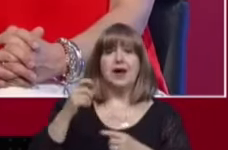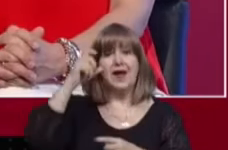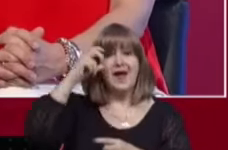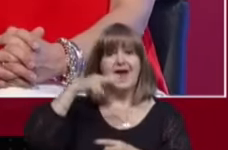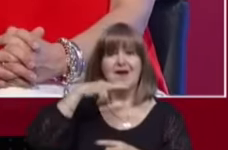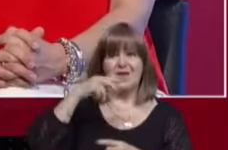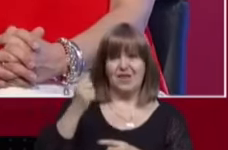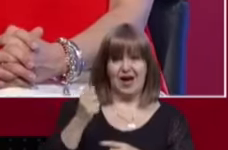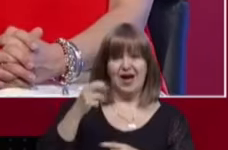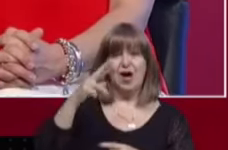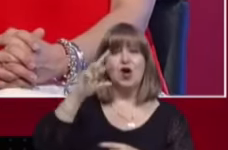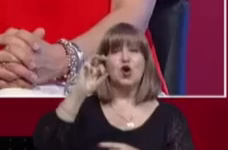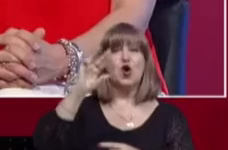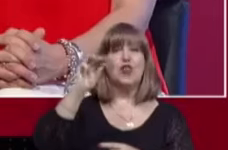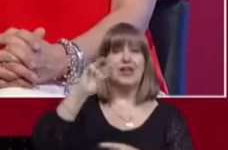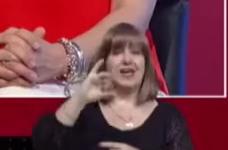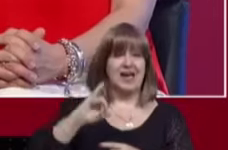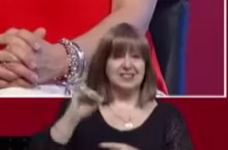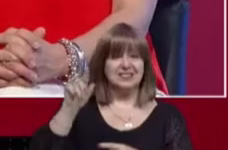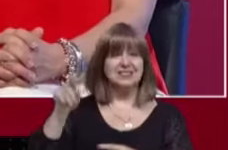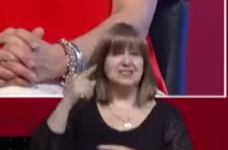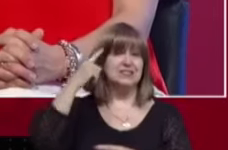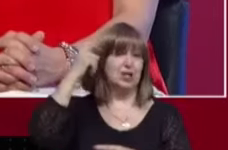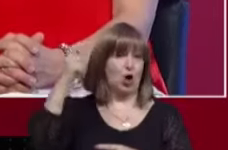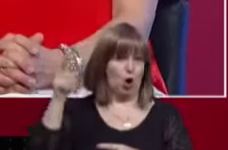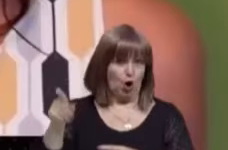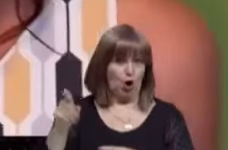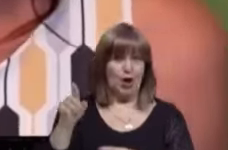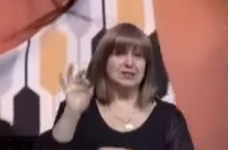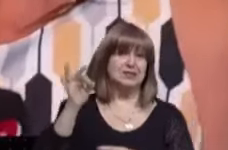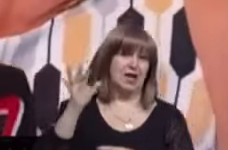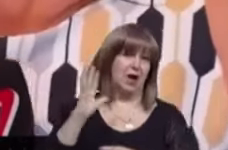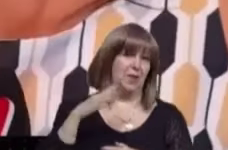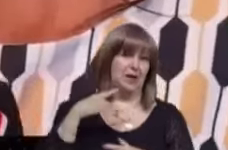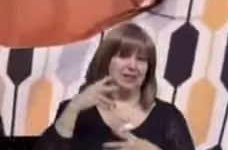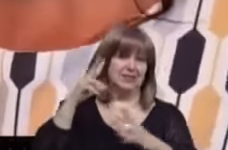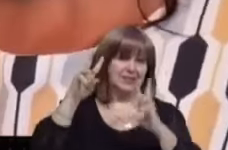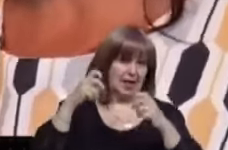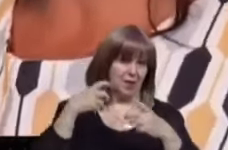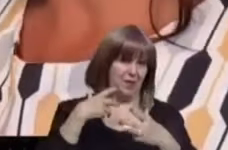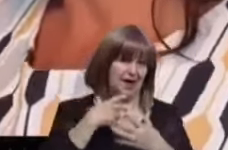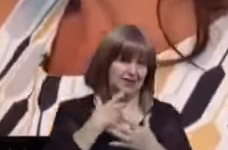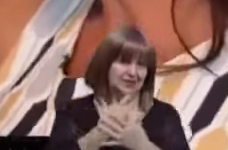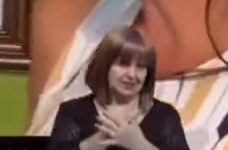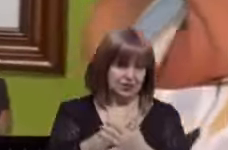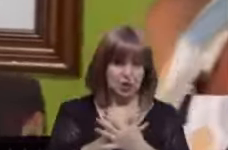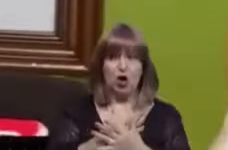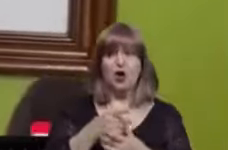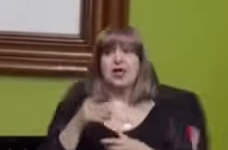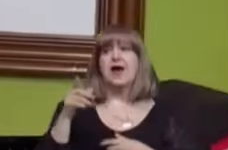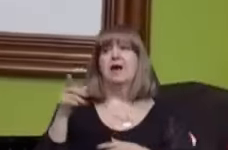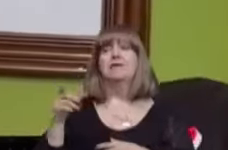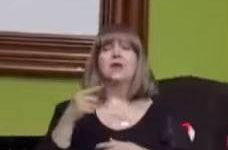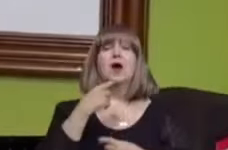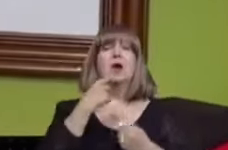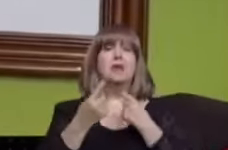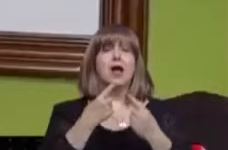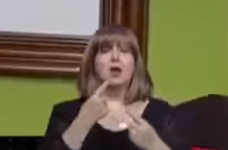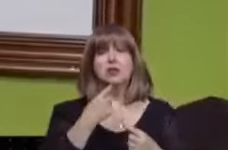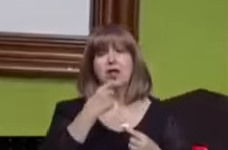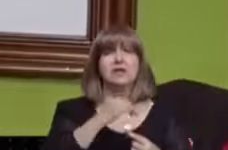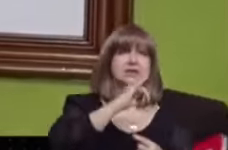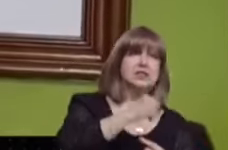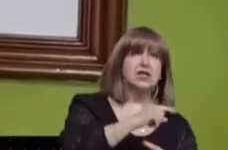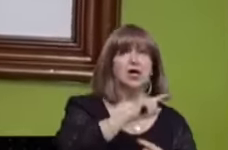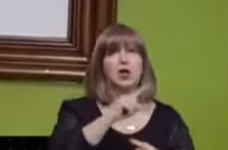Rodríguez, que ella es psicóloga clínica y además especialista en sexología. Preguntarle, los chicos, escuchamos recién la encuesta, no,